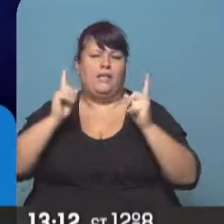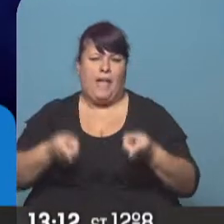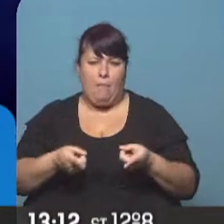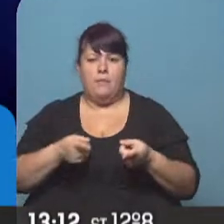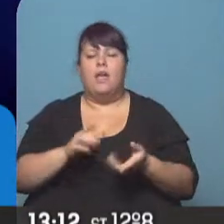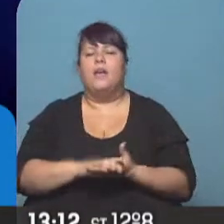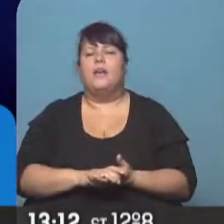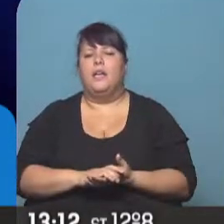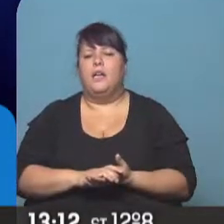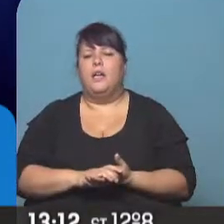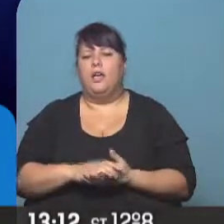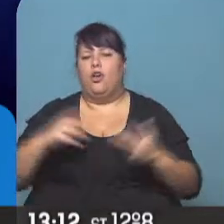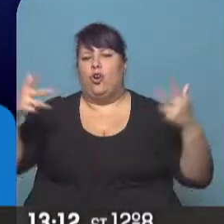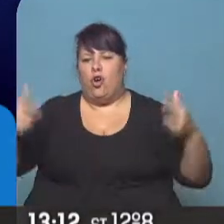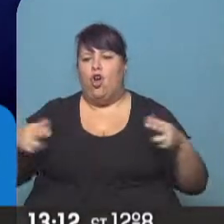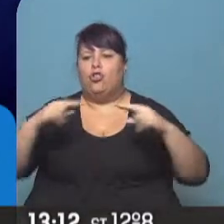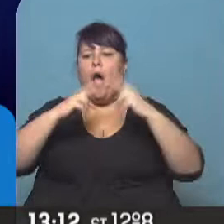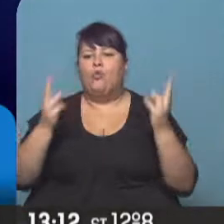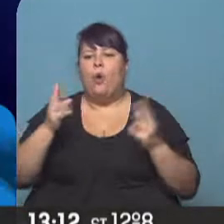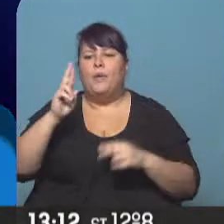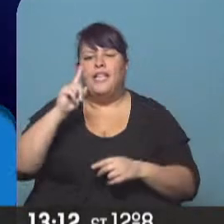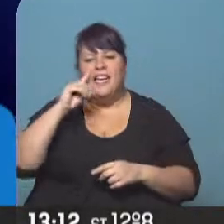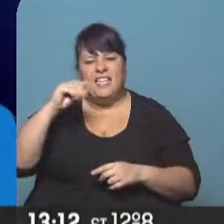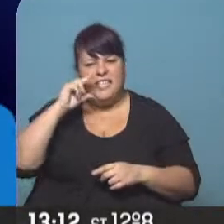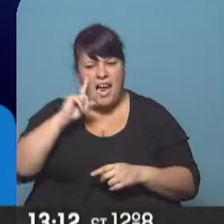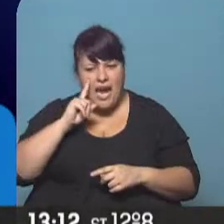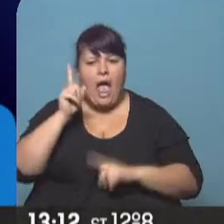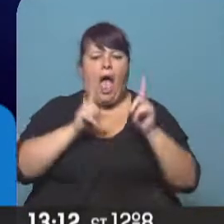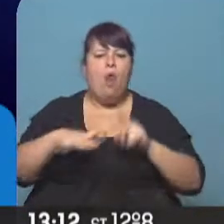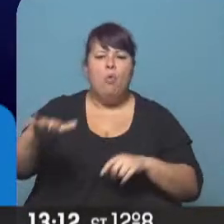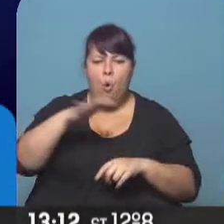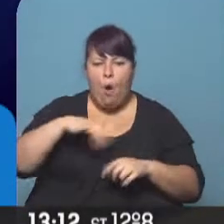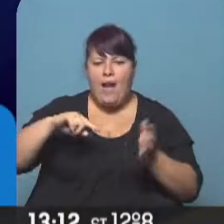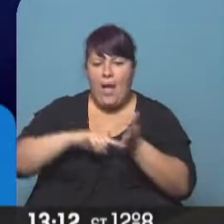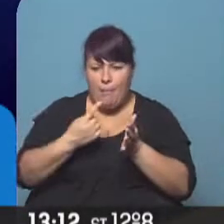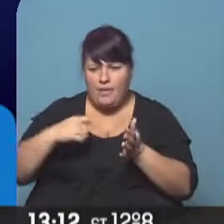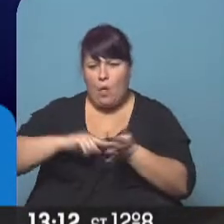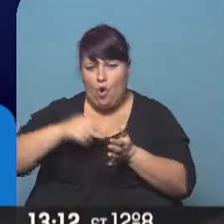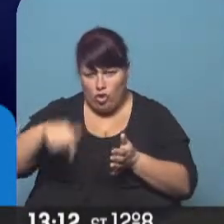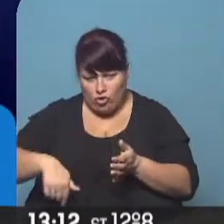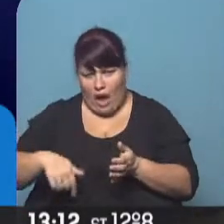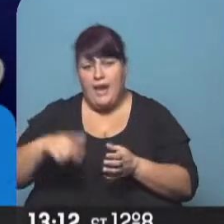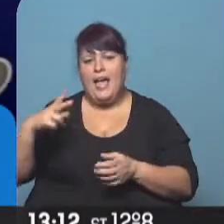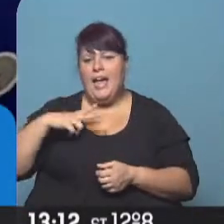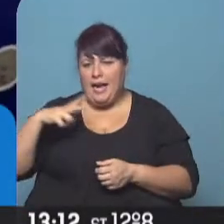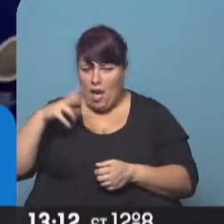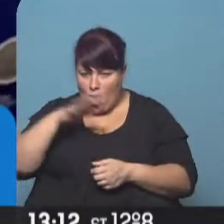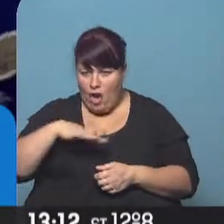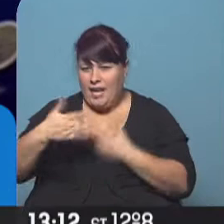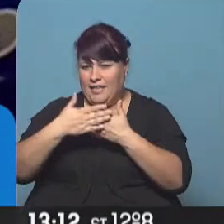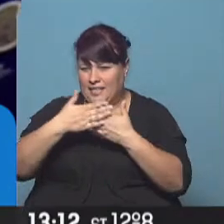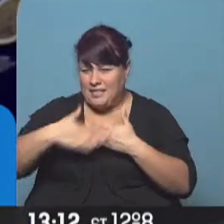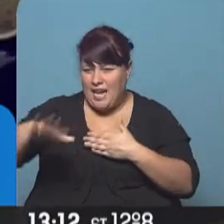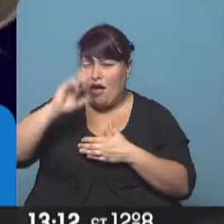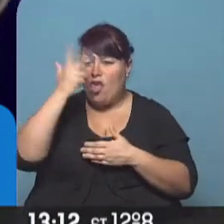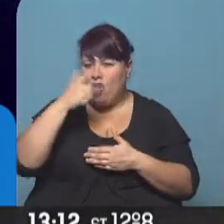justamente también el corte de la autopista Richeri, también de algunas zonas de la ciudad de Buenos Aires en Recoleta, ahí cercano